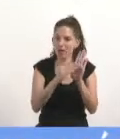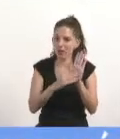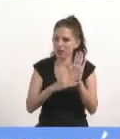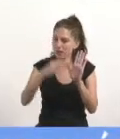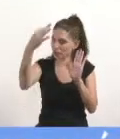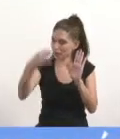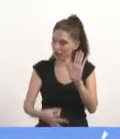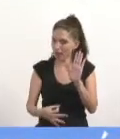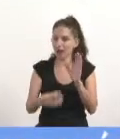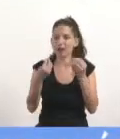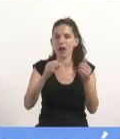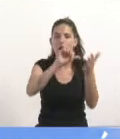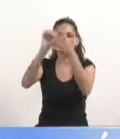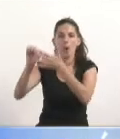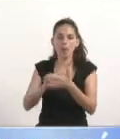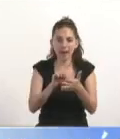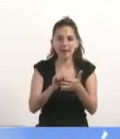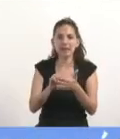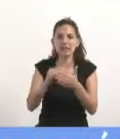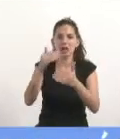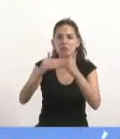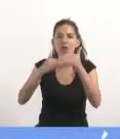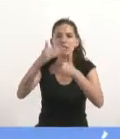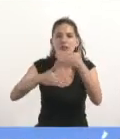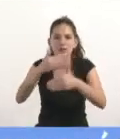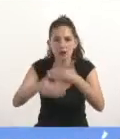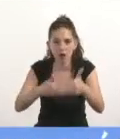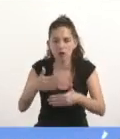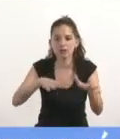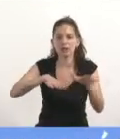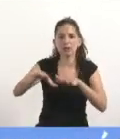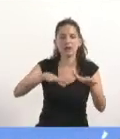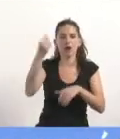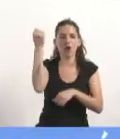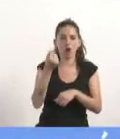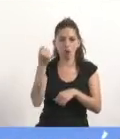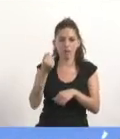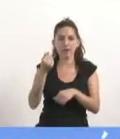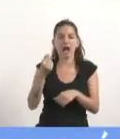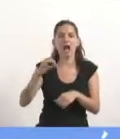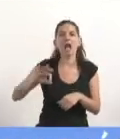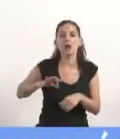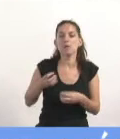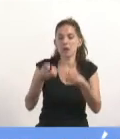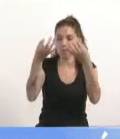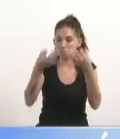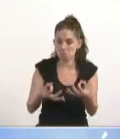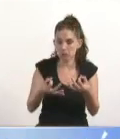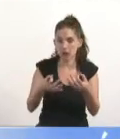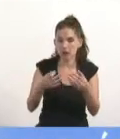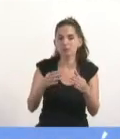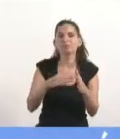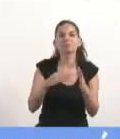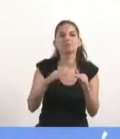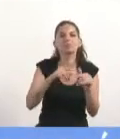con mayores niveles de desarrollo, con mayores niveles de equidad, con mayores niveles de actividad económica, de calidad de vida, tienen altos índices